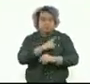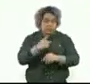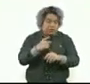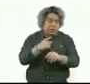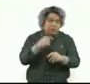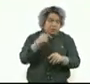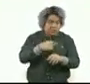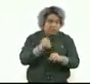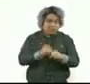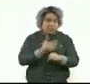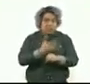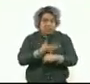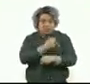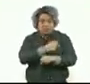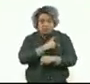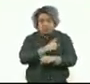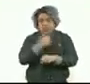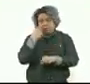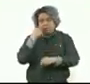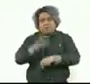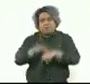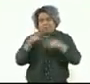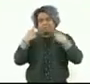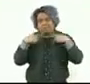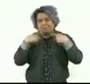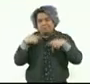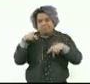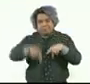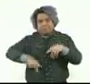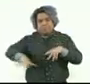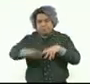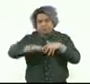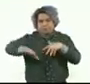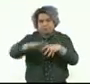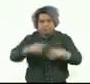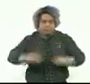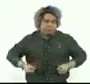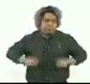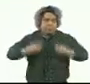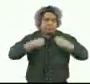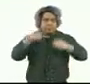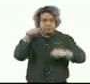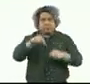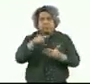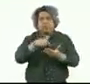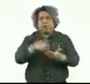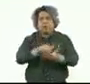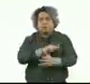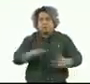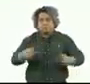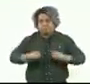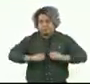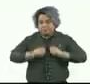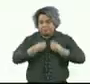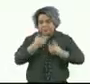México para todas las personas que habitan esta hermosa ciudad. Muchísimas